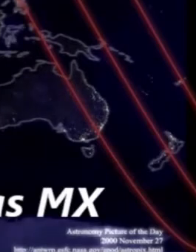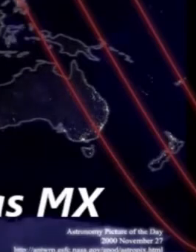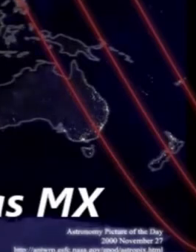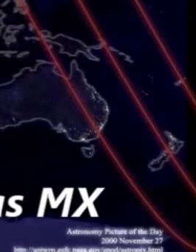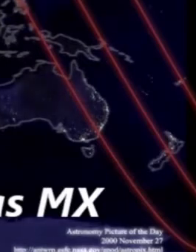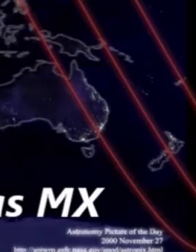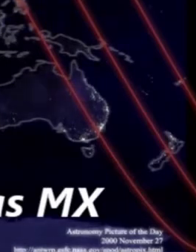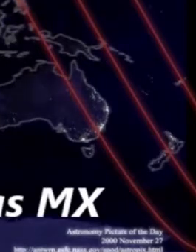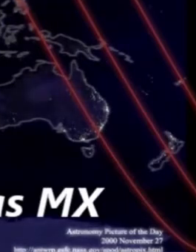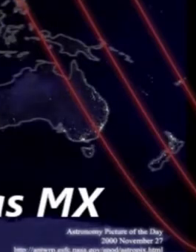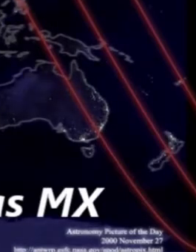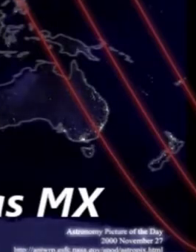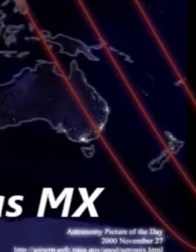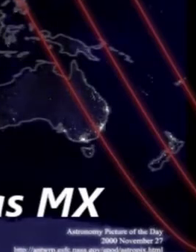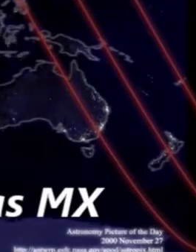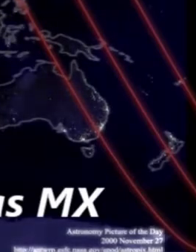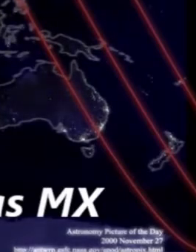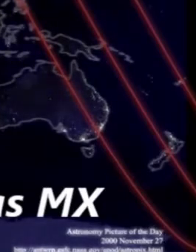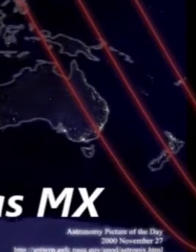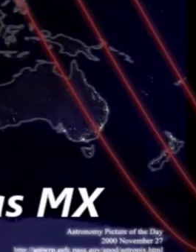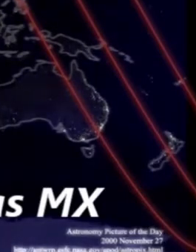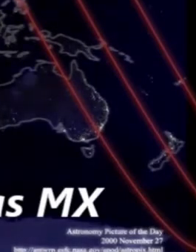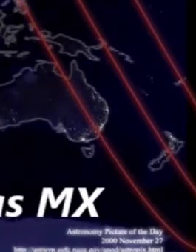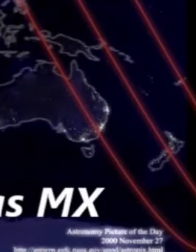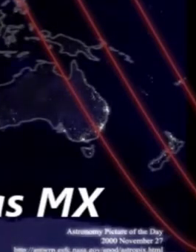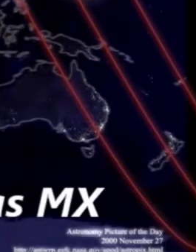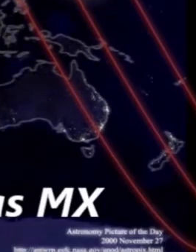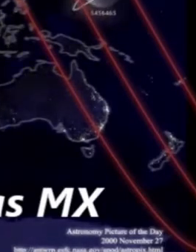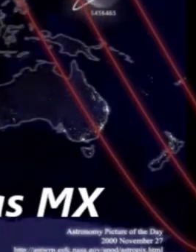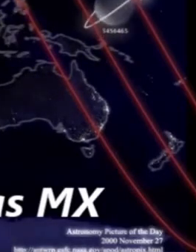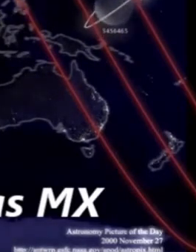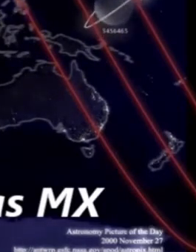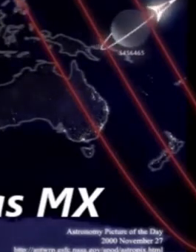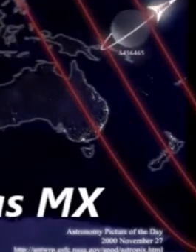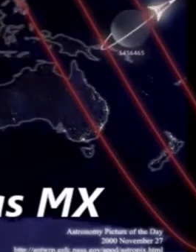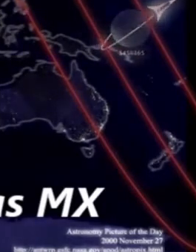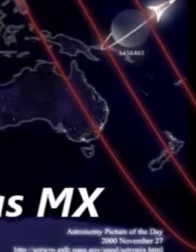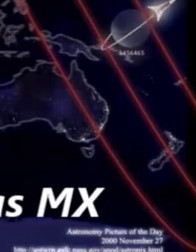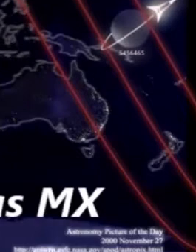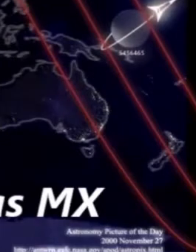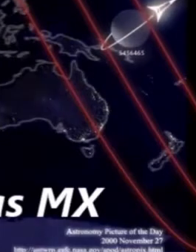Hidalgo Noticias MX, la información en constante movimiento.